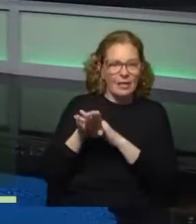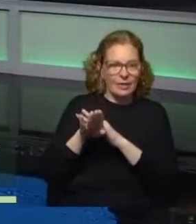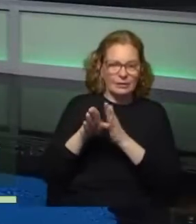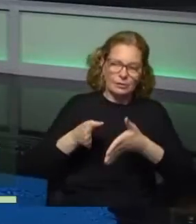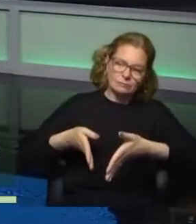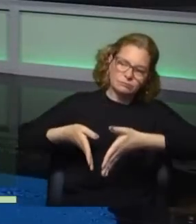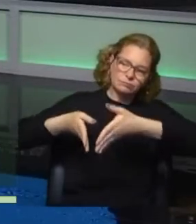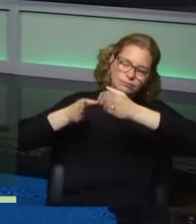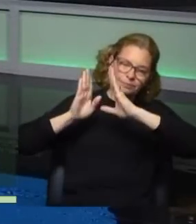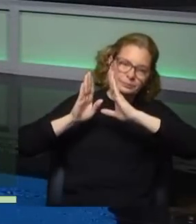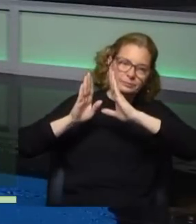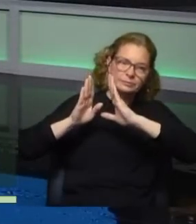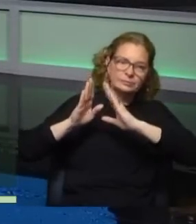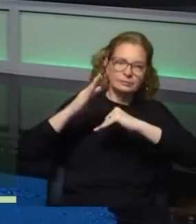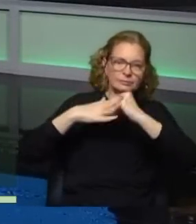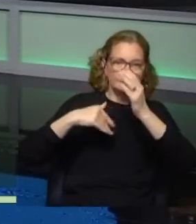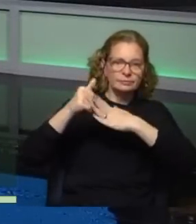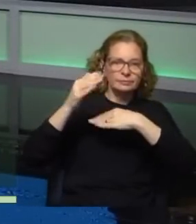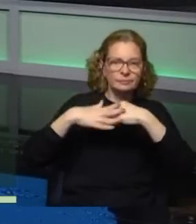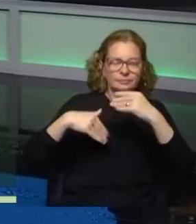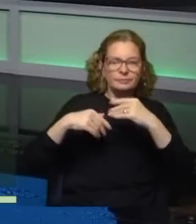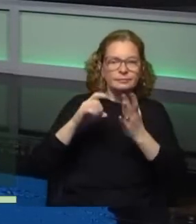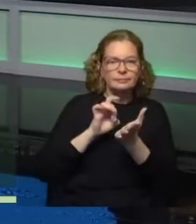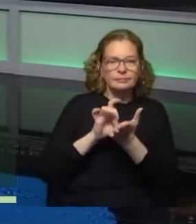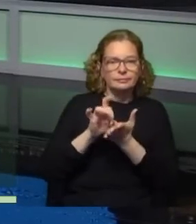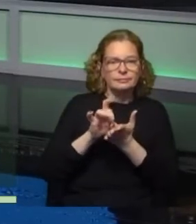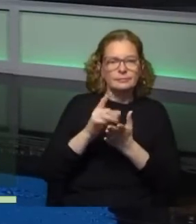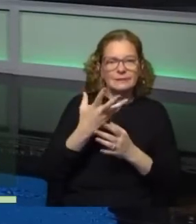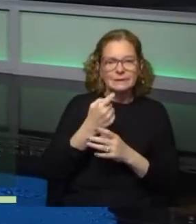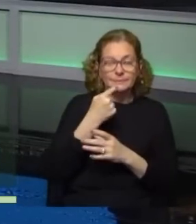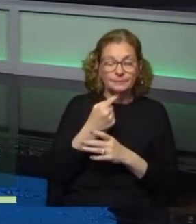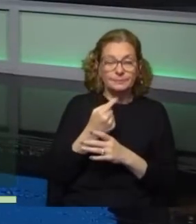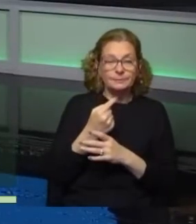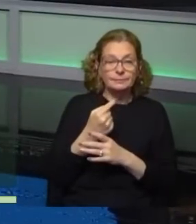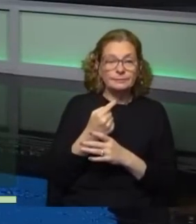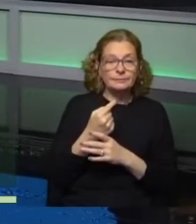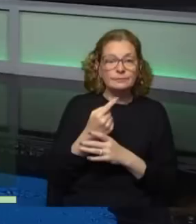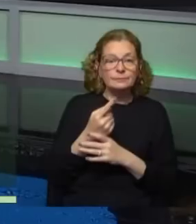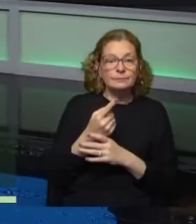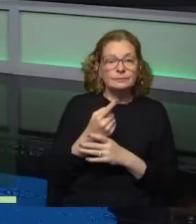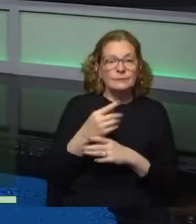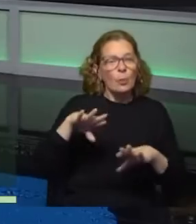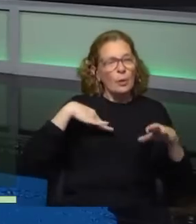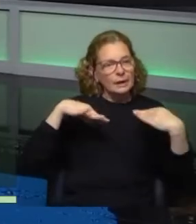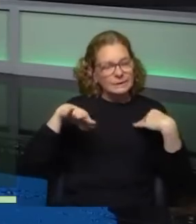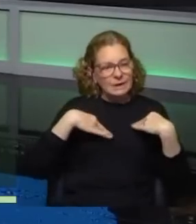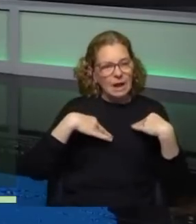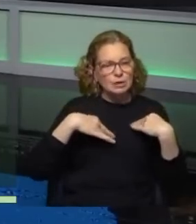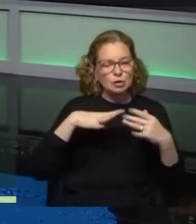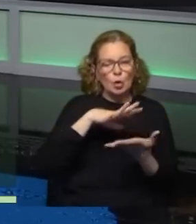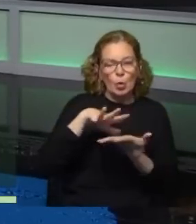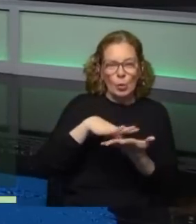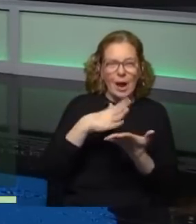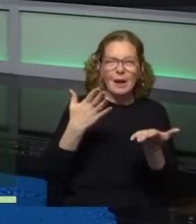estos estas construcciones servicios que implican desde lo que tiene que ver con gimnasios espacios